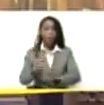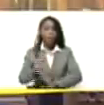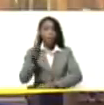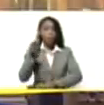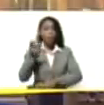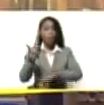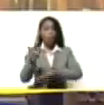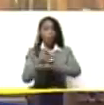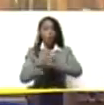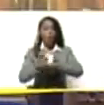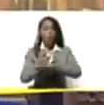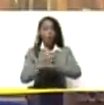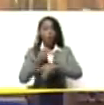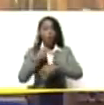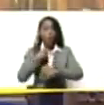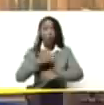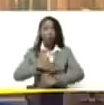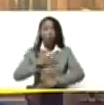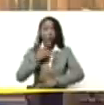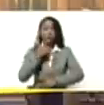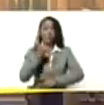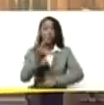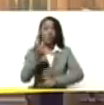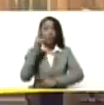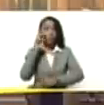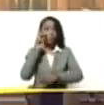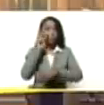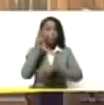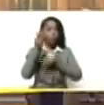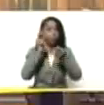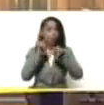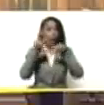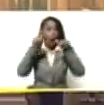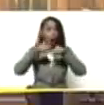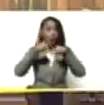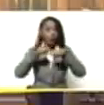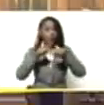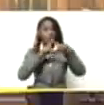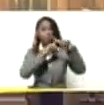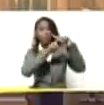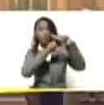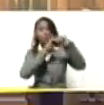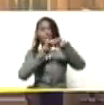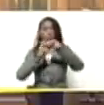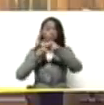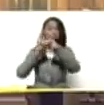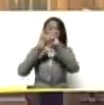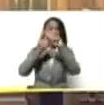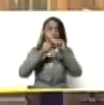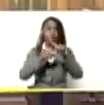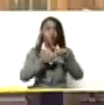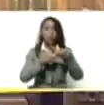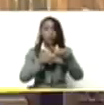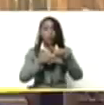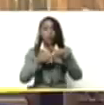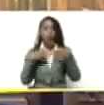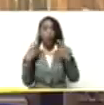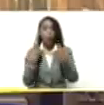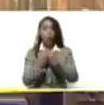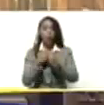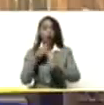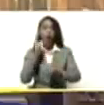un aumento del 4.9 por ciento de las exportaciones sobre todo exportaciones no petroleras la